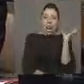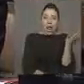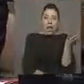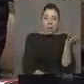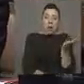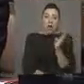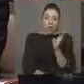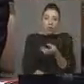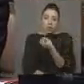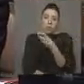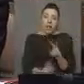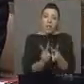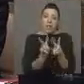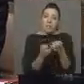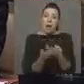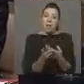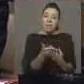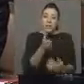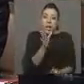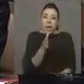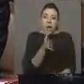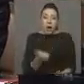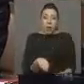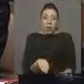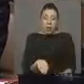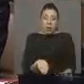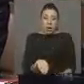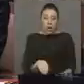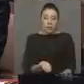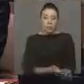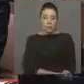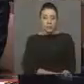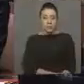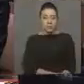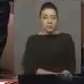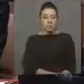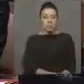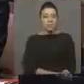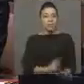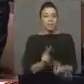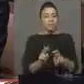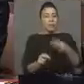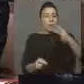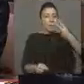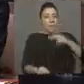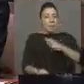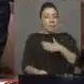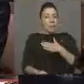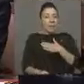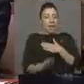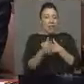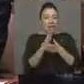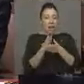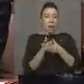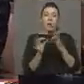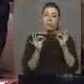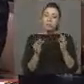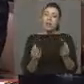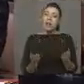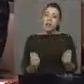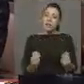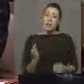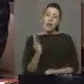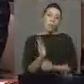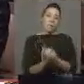de discutir el tema de los derechos de aprovechamiento de estas aguas. En general, el régimen de la propiedad de este recurso. Es necesario este